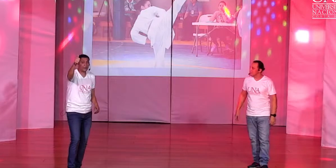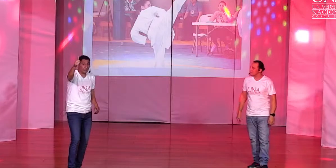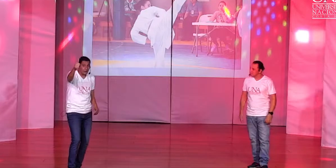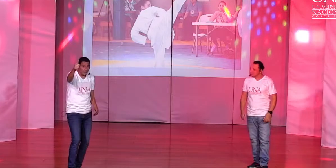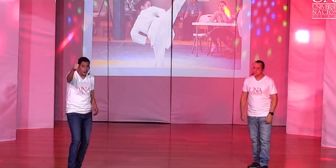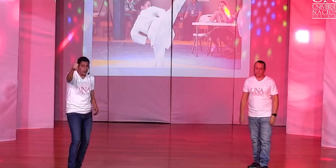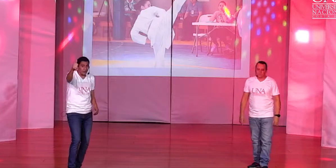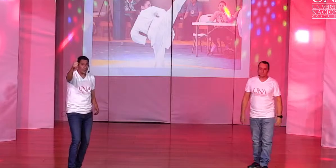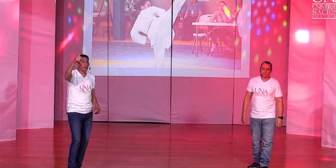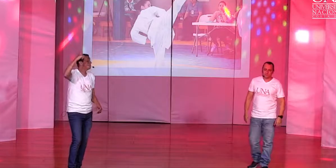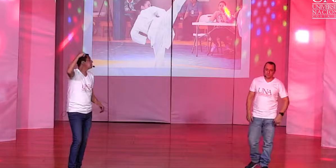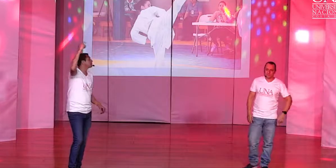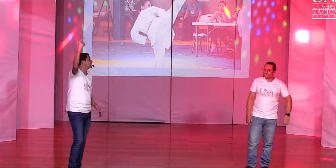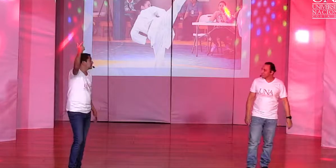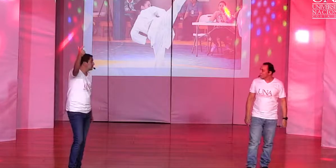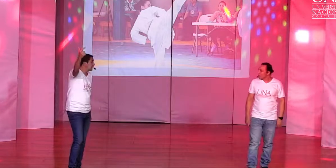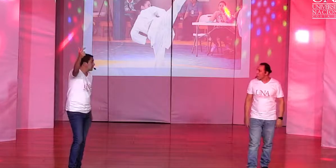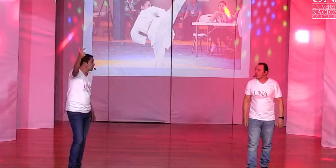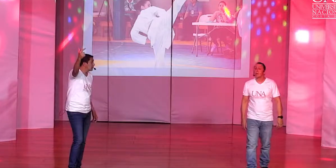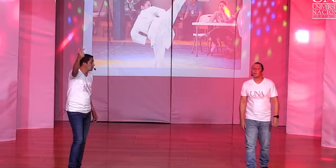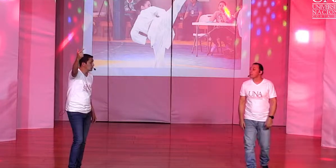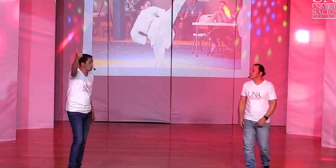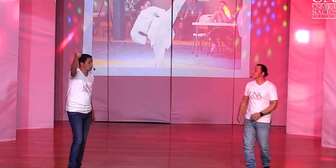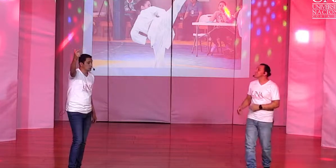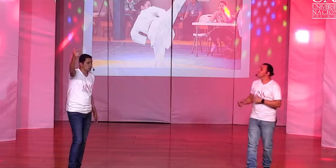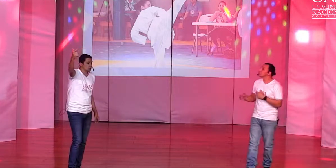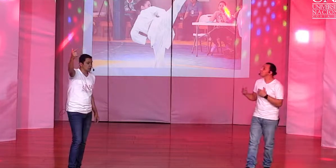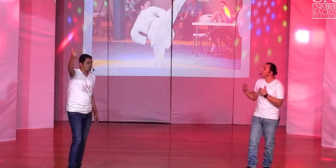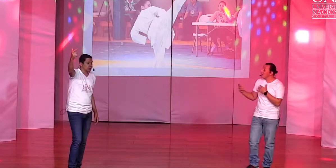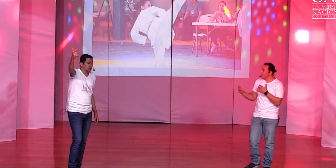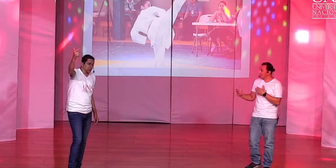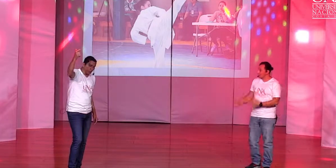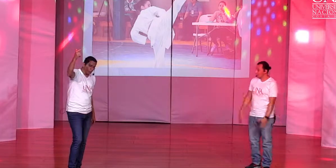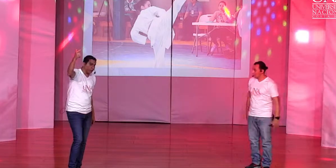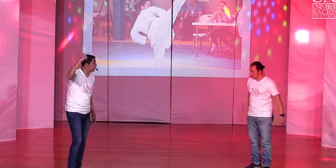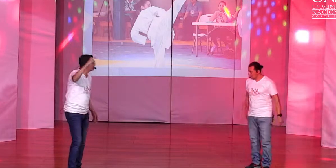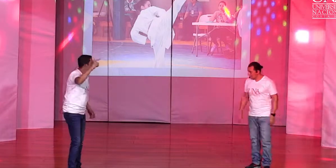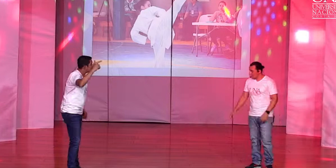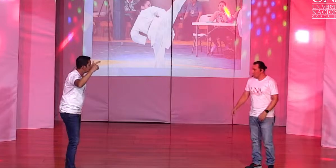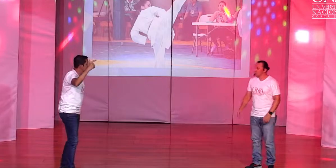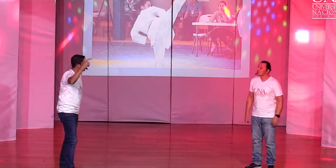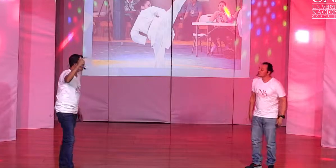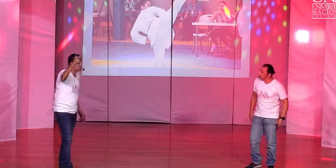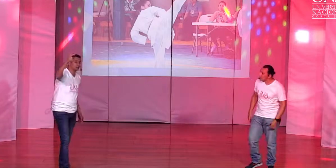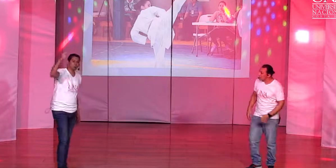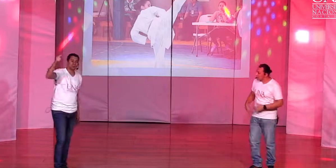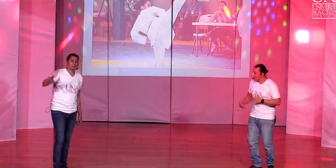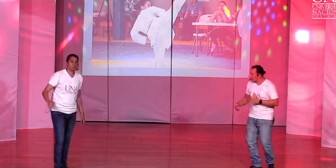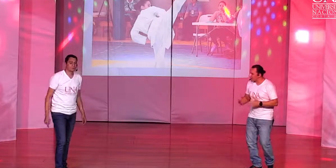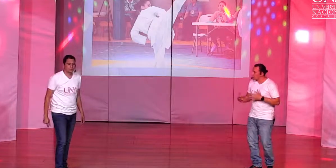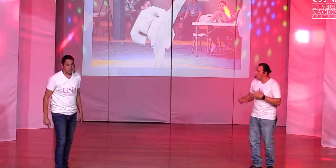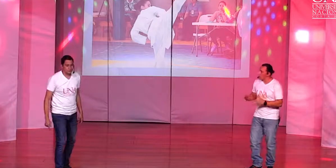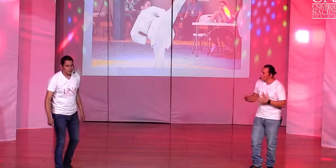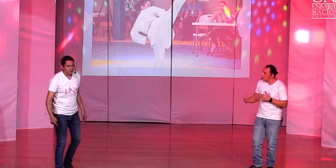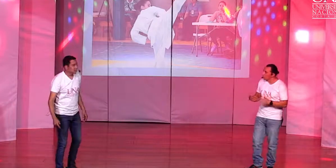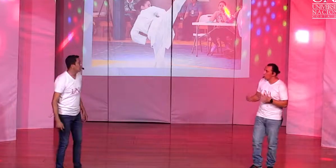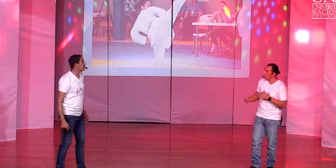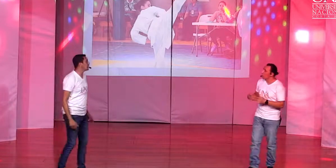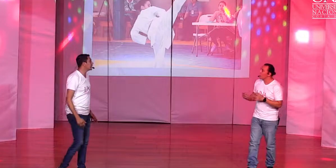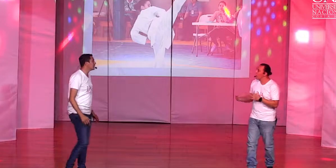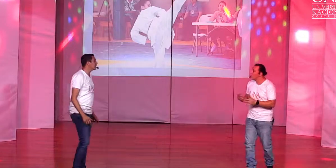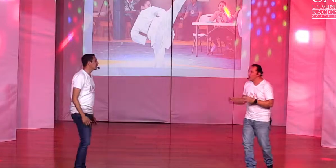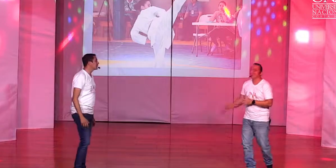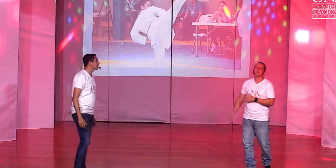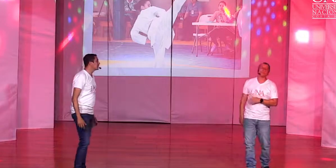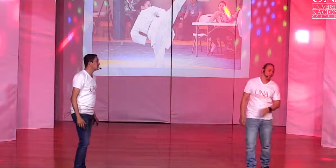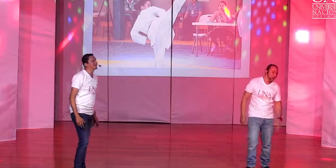una únicamente sola, una, ¿verdad? Uh-huh. Vamos con la segunda. Ok, por participación relevante. Uy, ¿cómo es esa? O sea, si usted es muy crack así jugando fútbol,